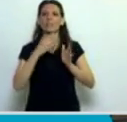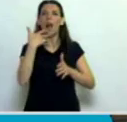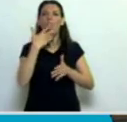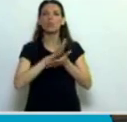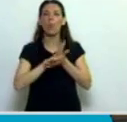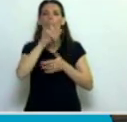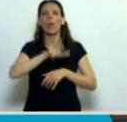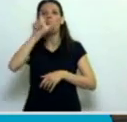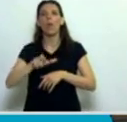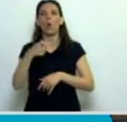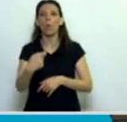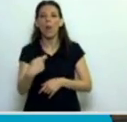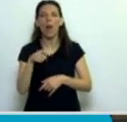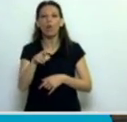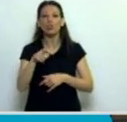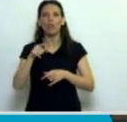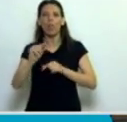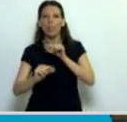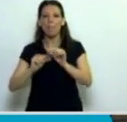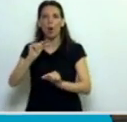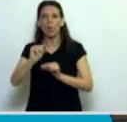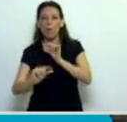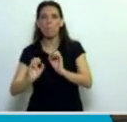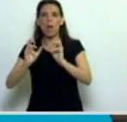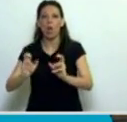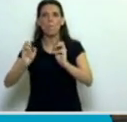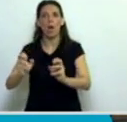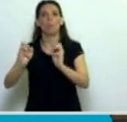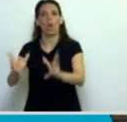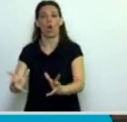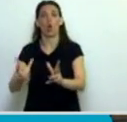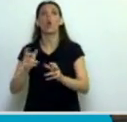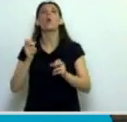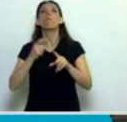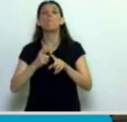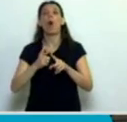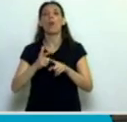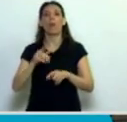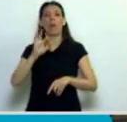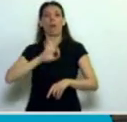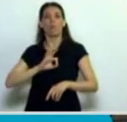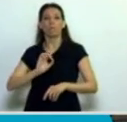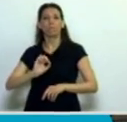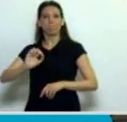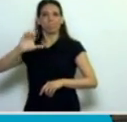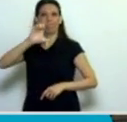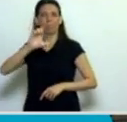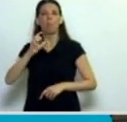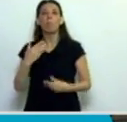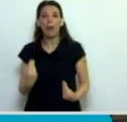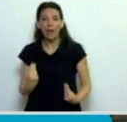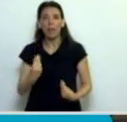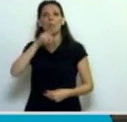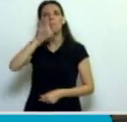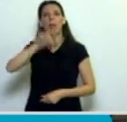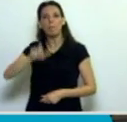en la Argentina irán creciendo gradualmente en sus ingresos para que puedan tener una vida